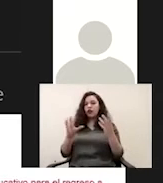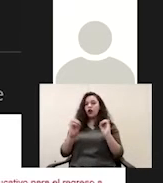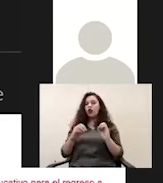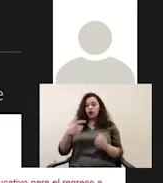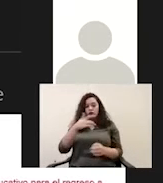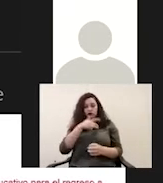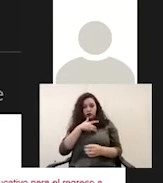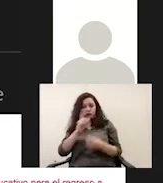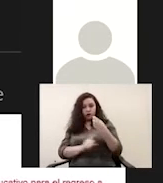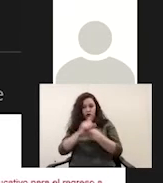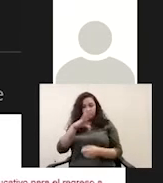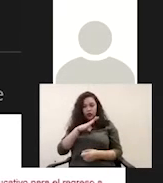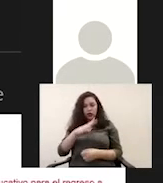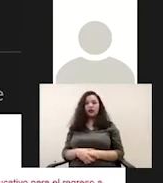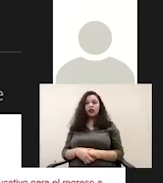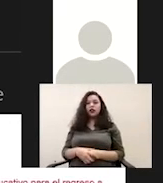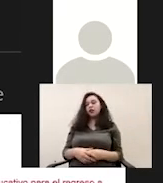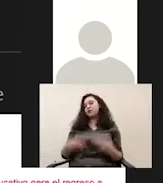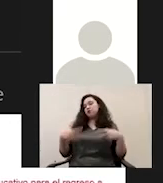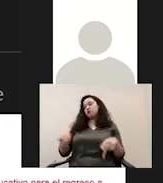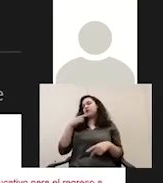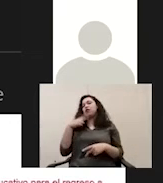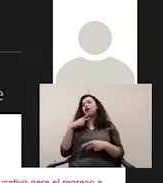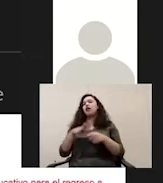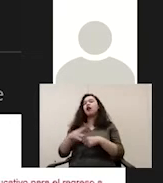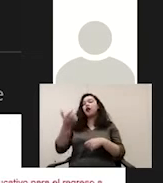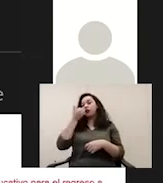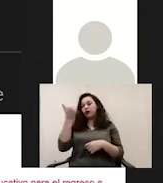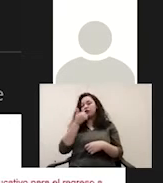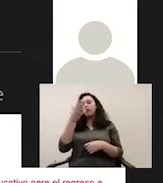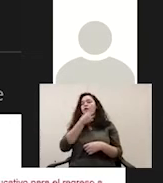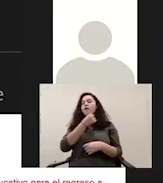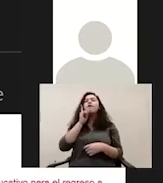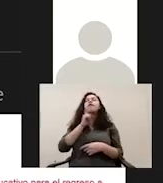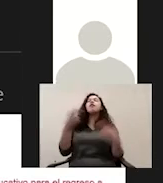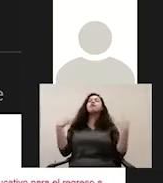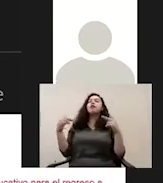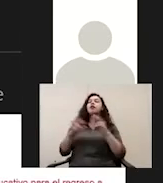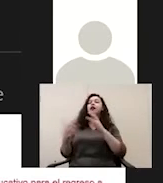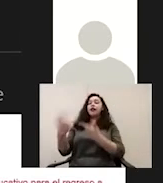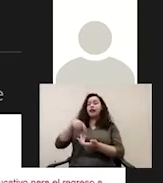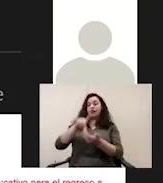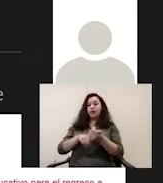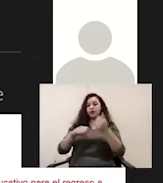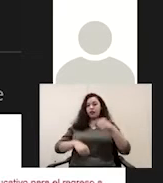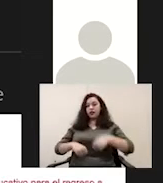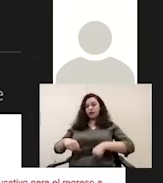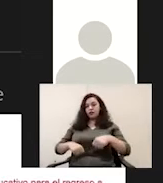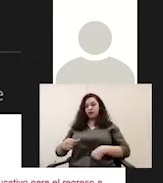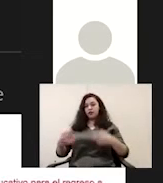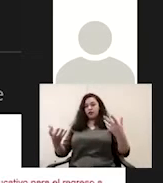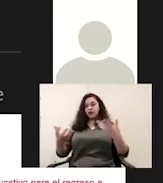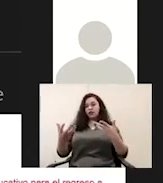cardíaca. El público usuario, bueno, va a ser todo alumno o alumno docente que se encuentre realizando alguna actividad dentro del